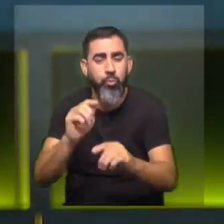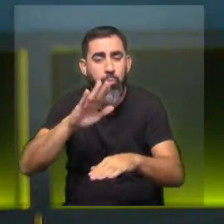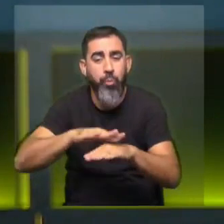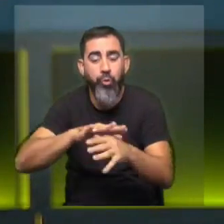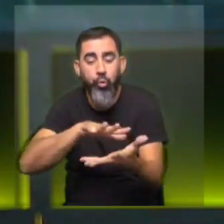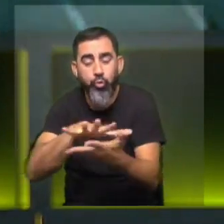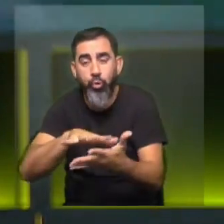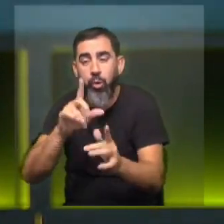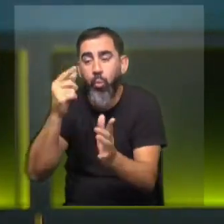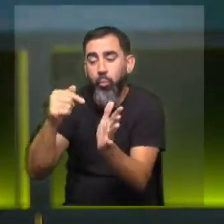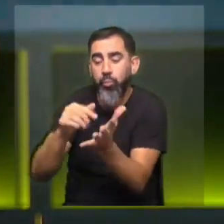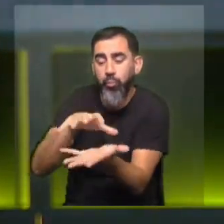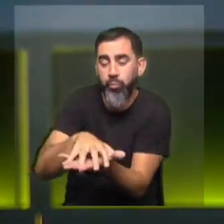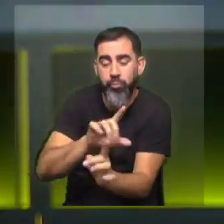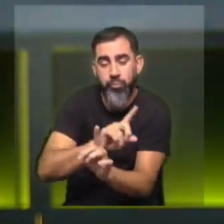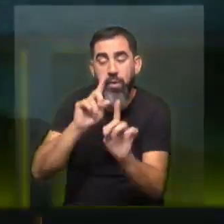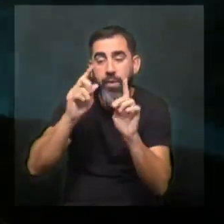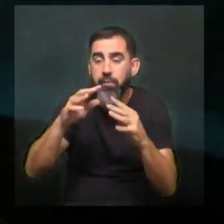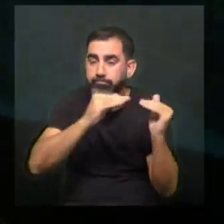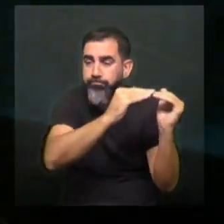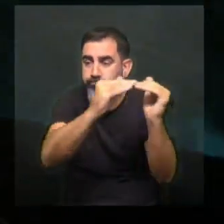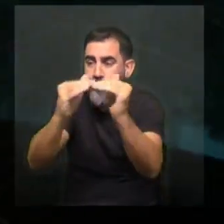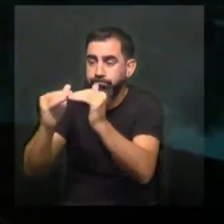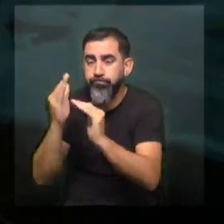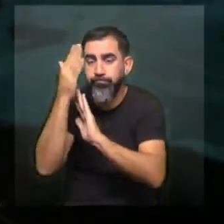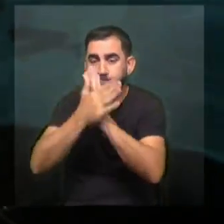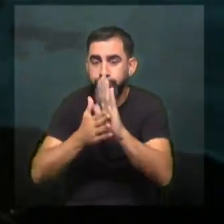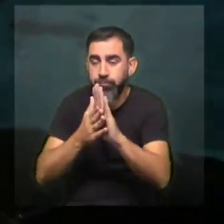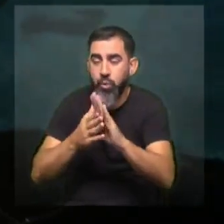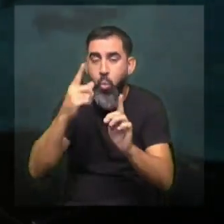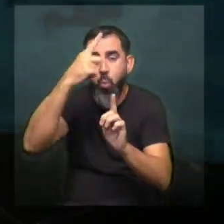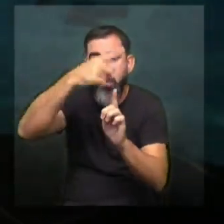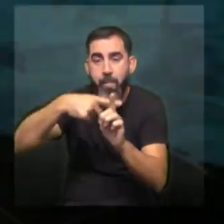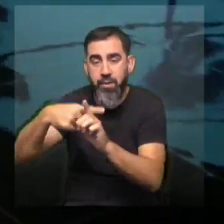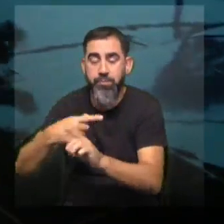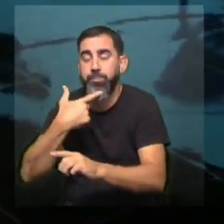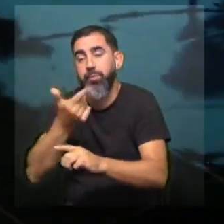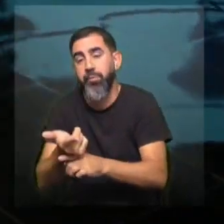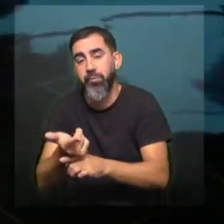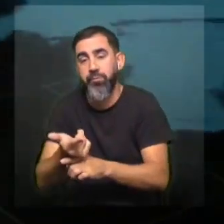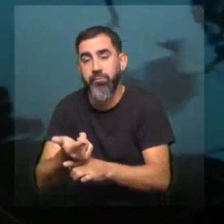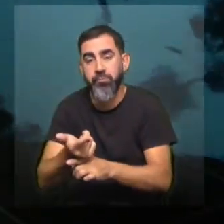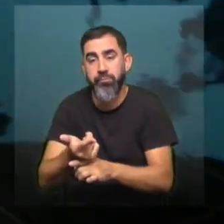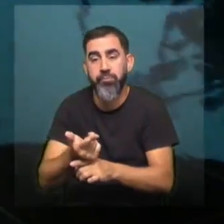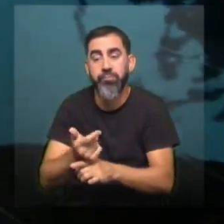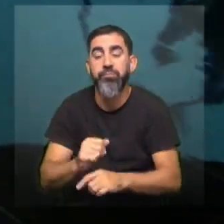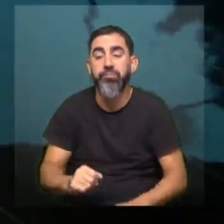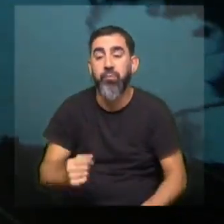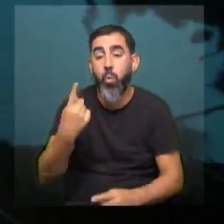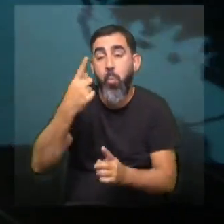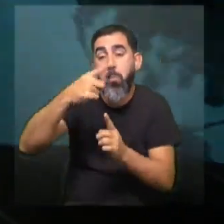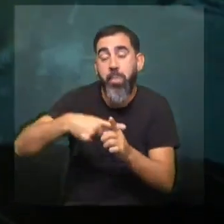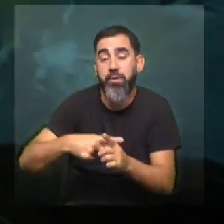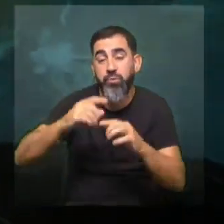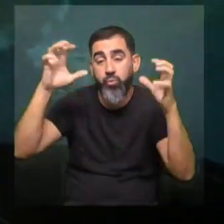zona y en un lugar determinado. Tiene que ser algo homogéneo y parejo durante todo el mes. Por ejemplo, si estamos hablando de que en un mes